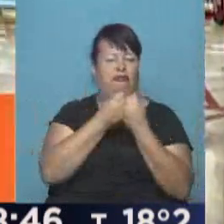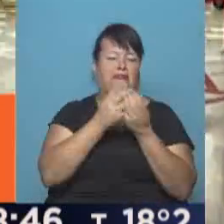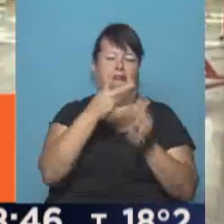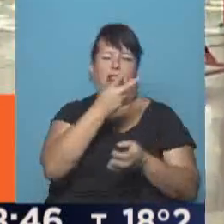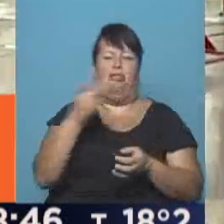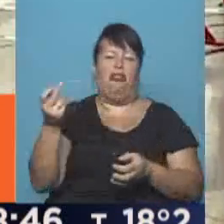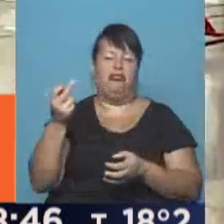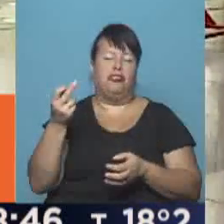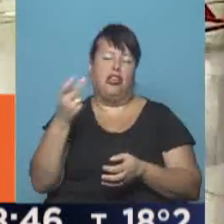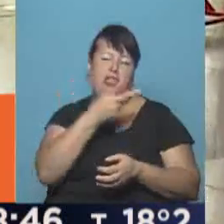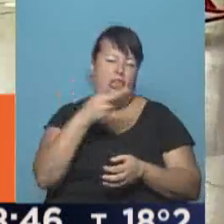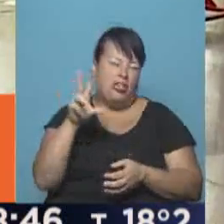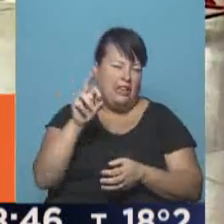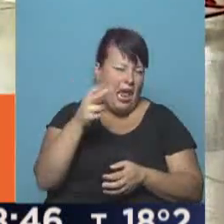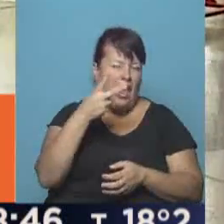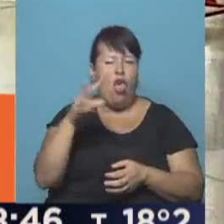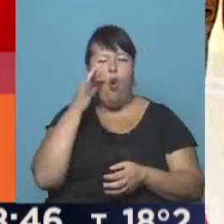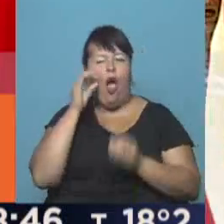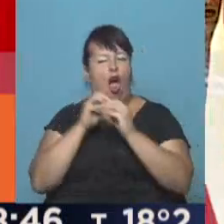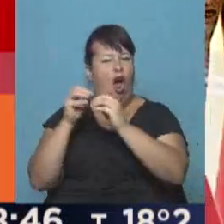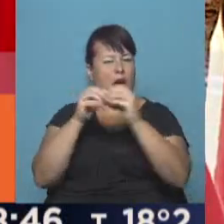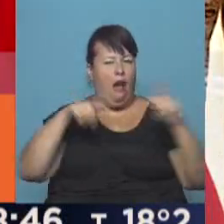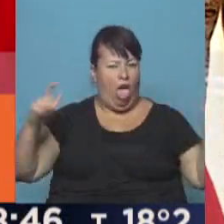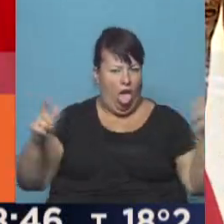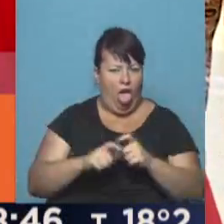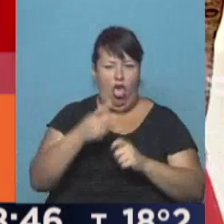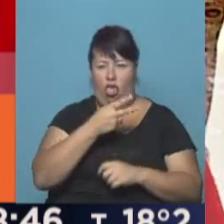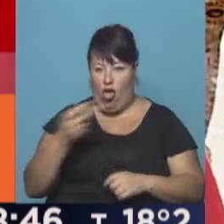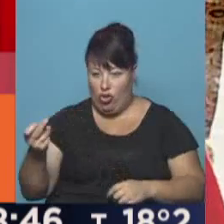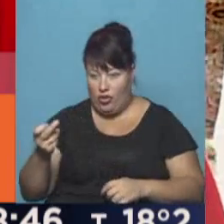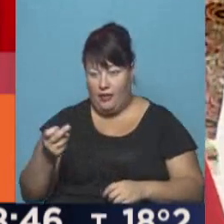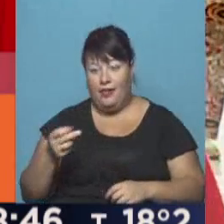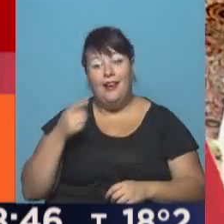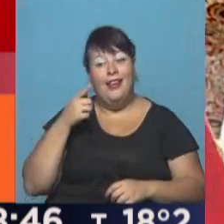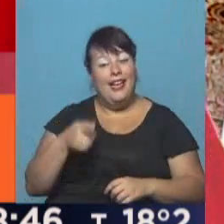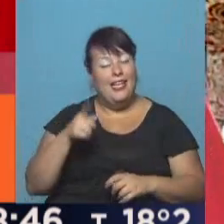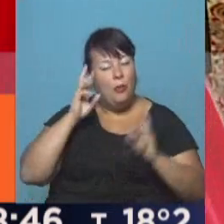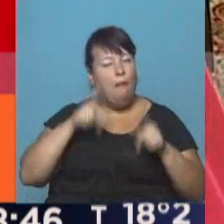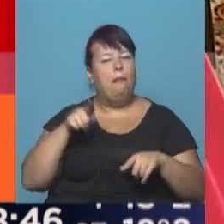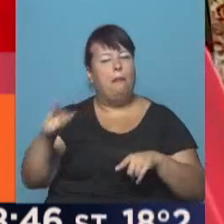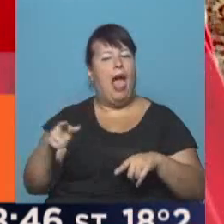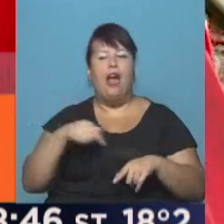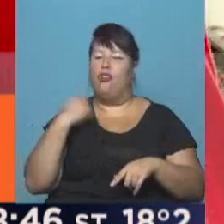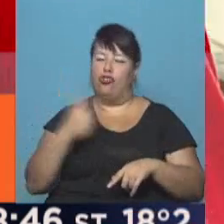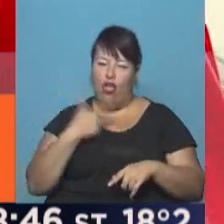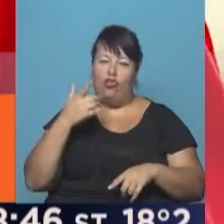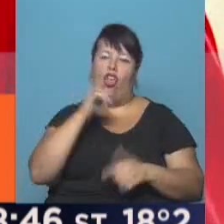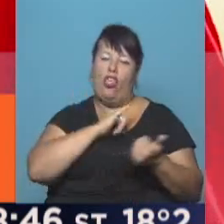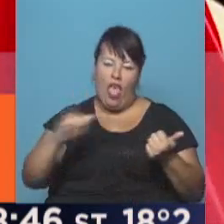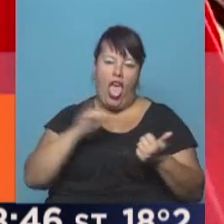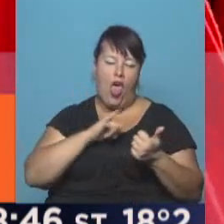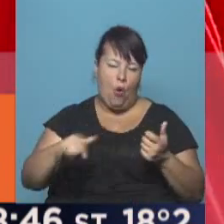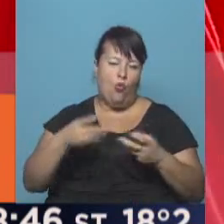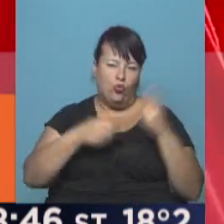menos 200, 230, 240 compañeros, ahora somos 200, y es un plan en el que nosotros hemos venido